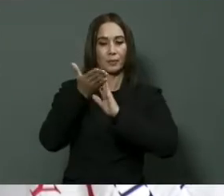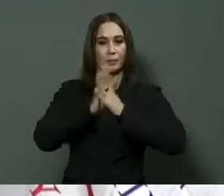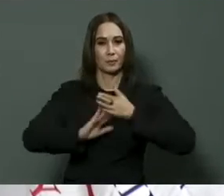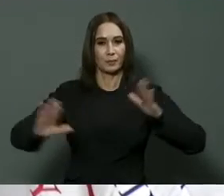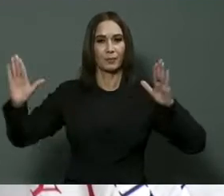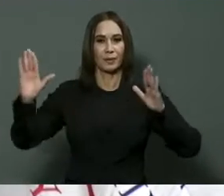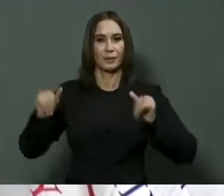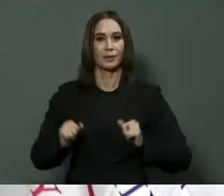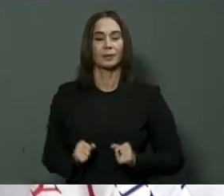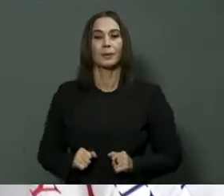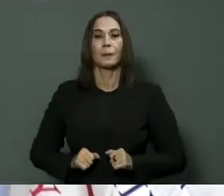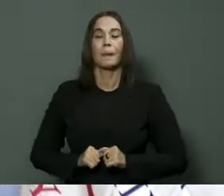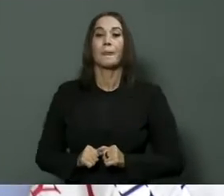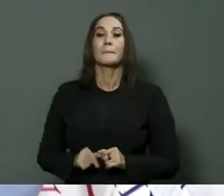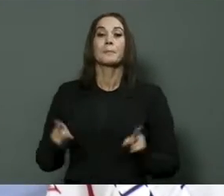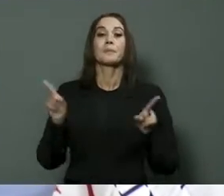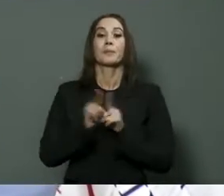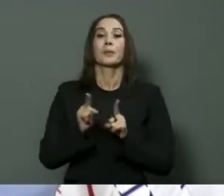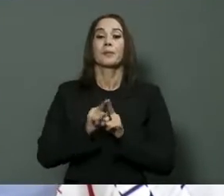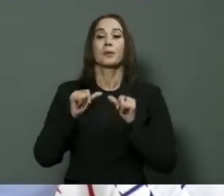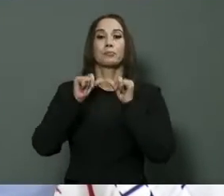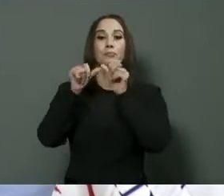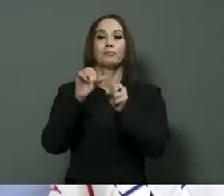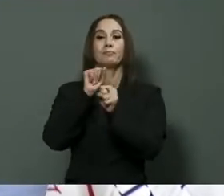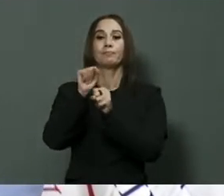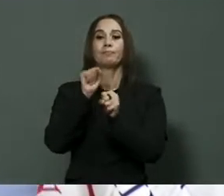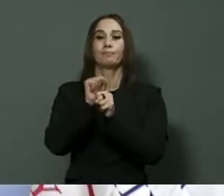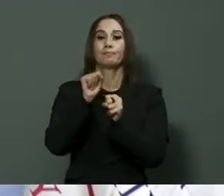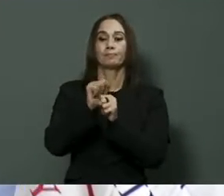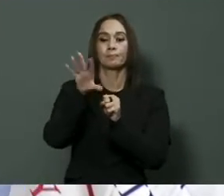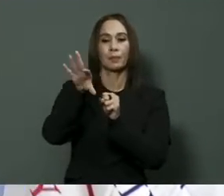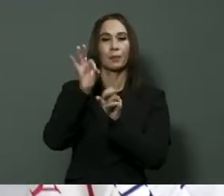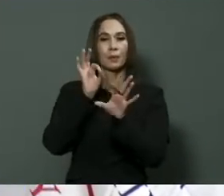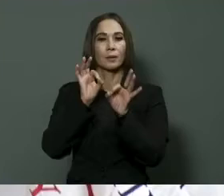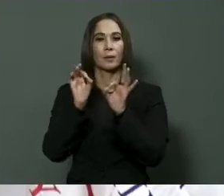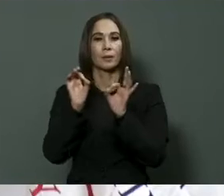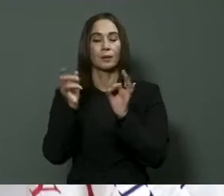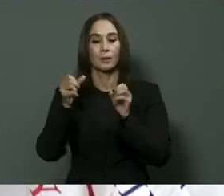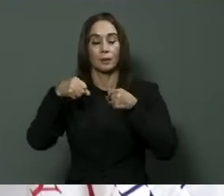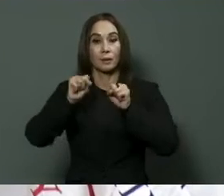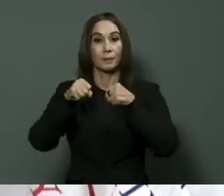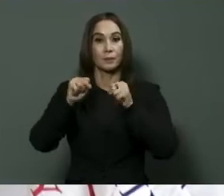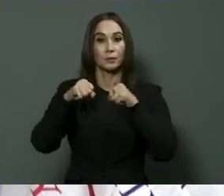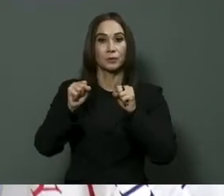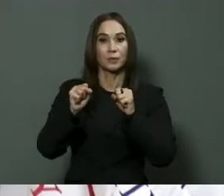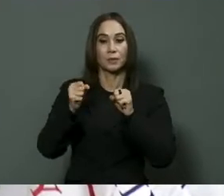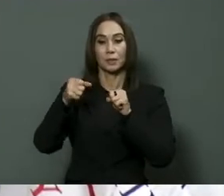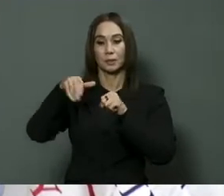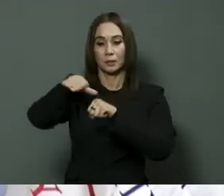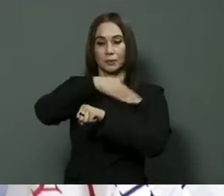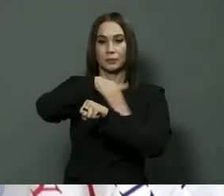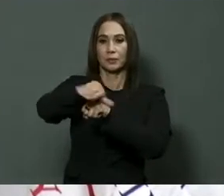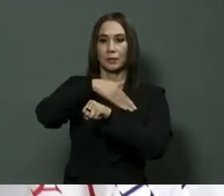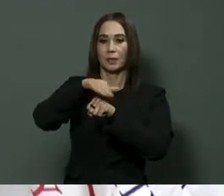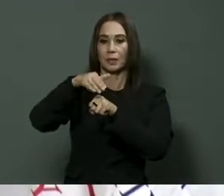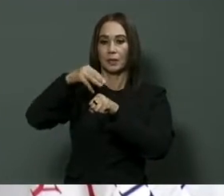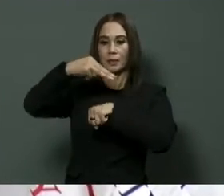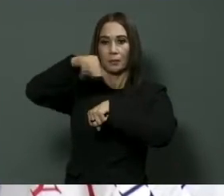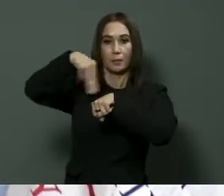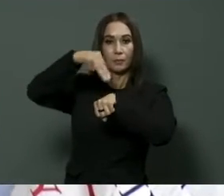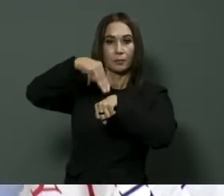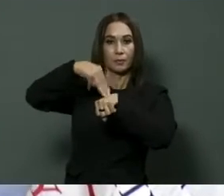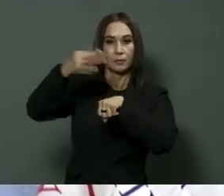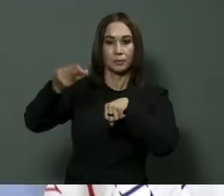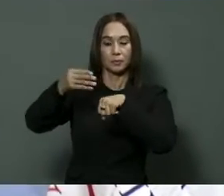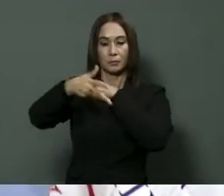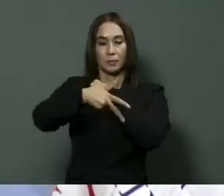paz. Además, estaremos trabajando en la identificación de las motocicletas que circulan por el municipio,